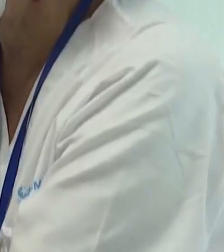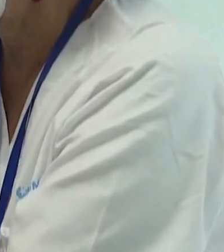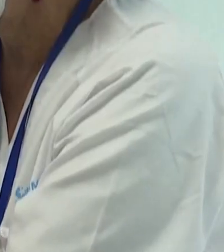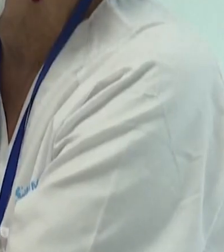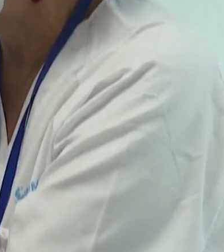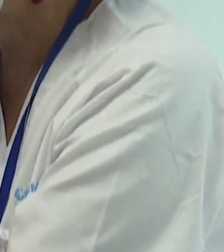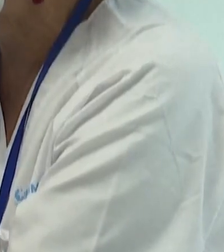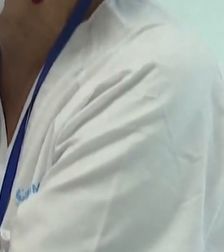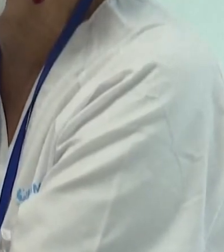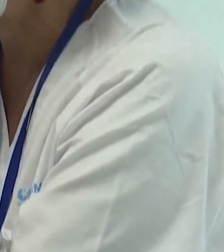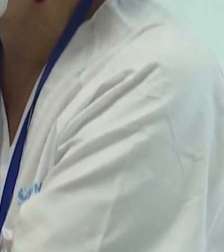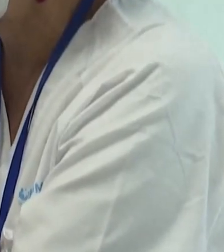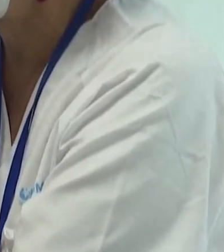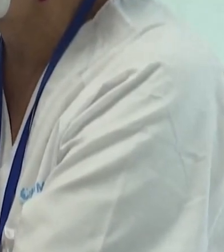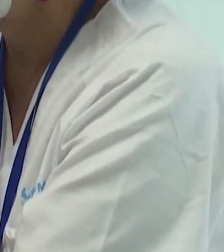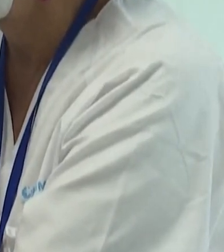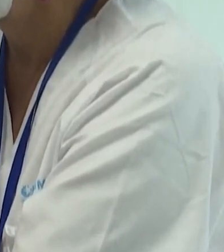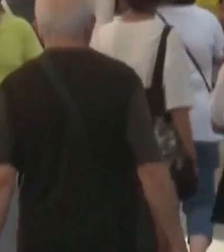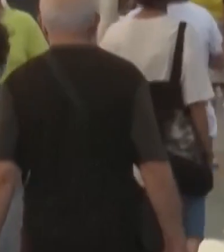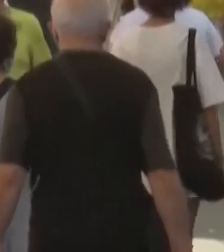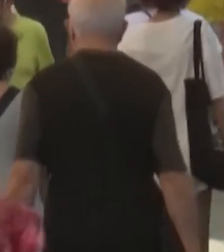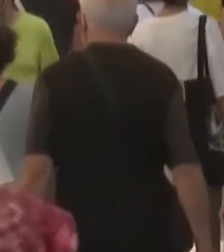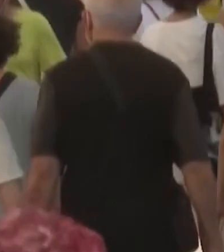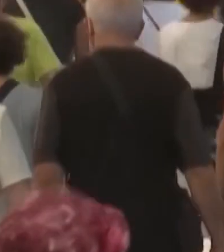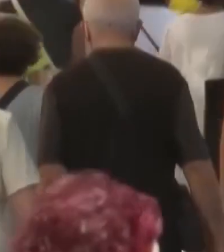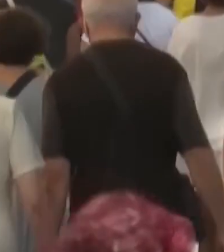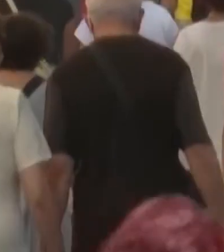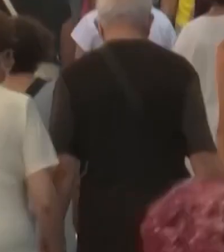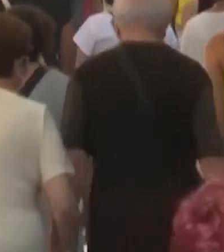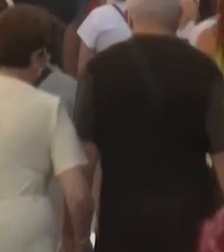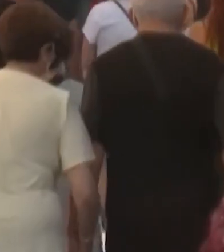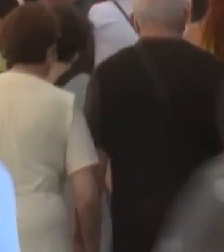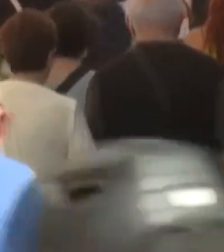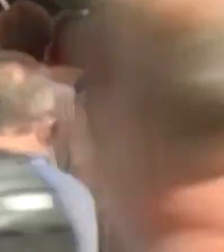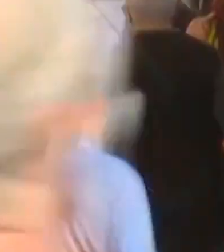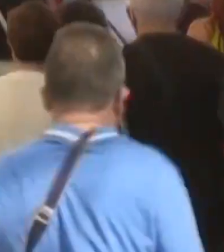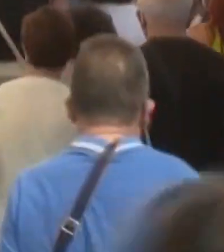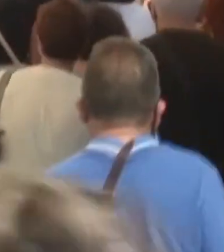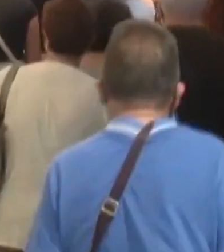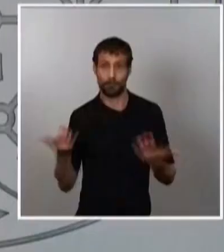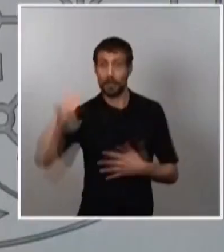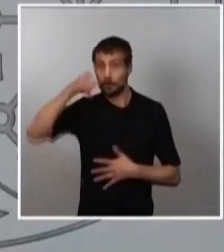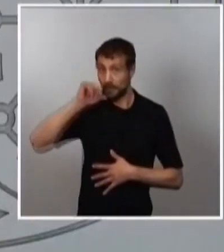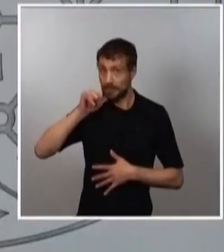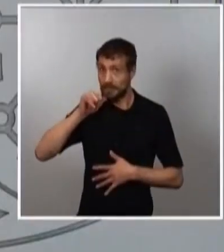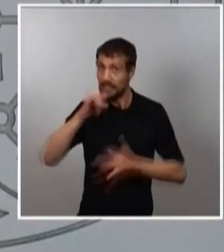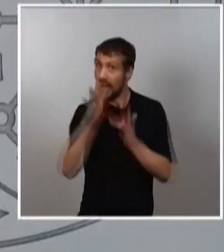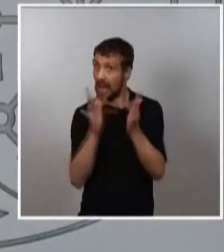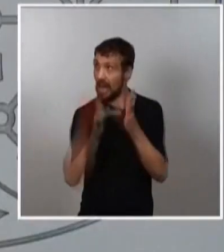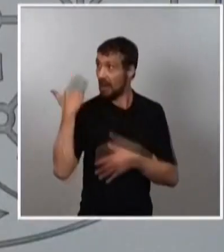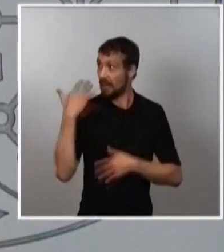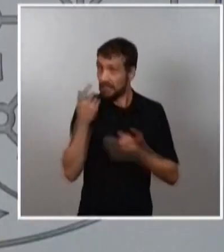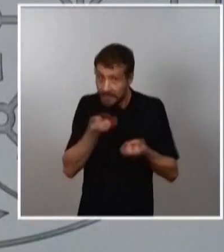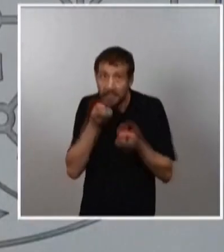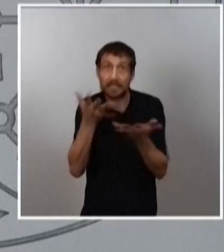hecho eeuu ha retirado a este país de la lista de naciones de mayor riesgo de kobe 19 con los datos de hoy